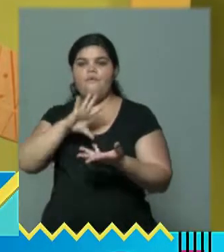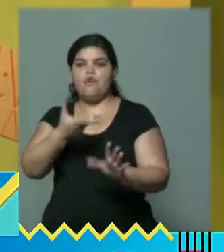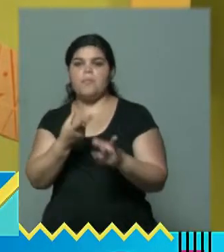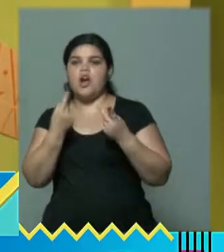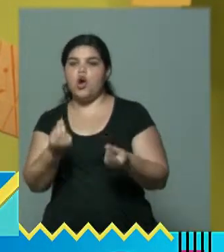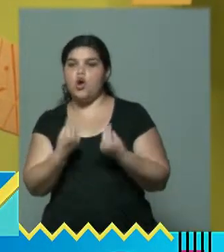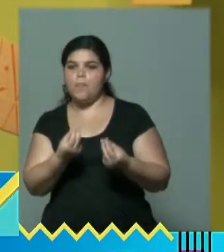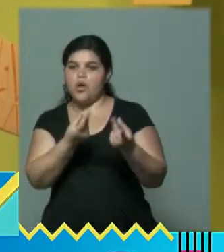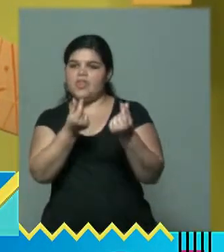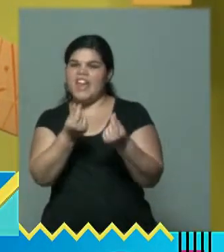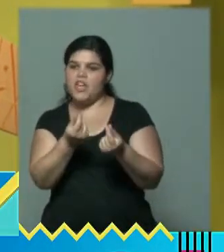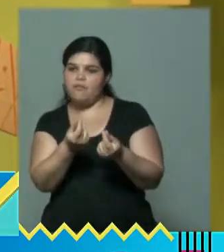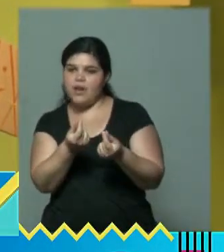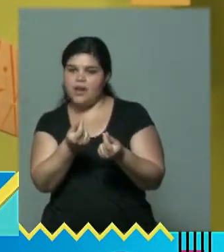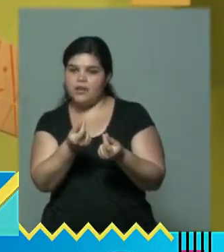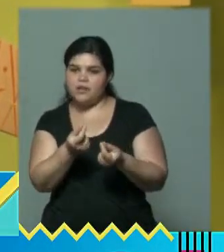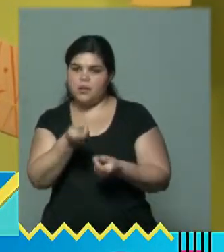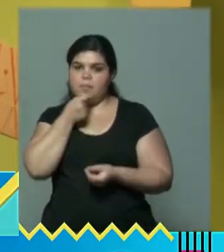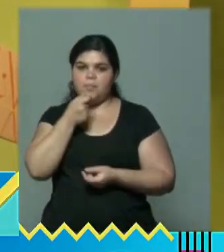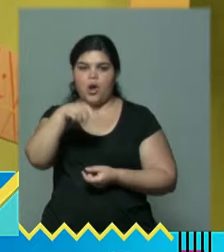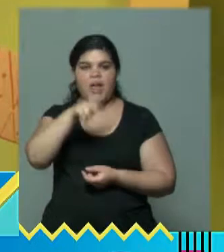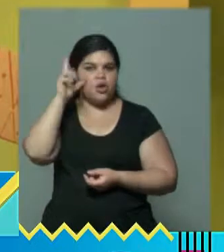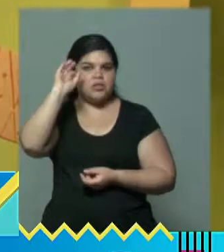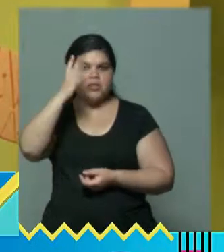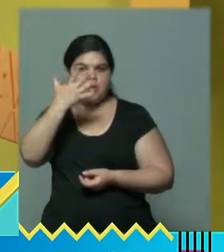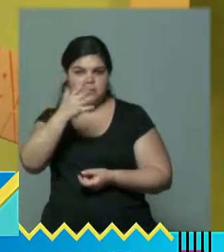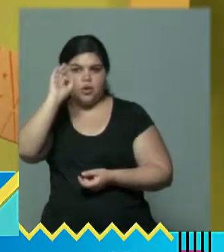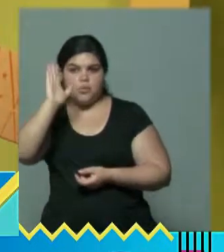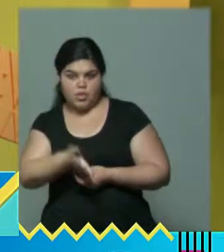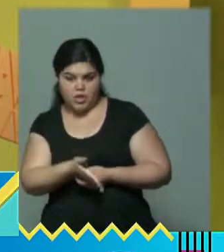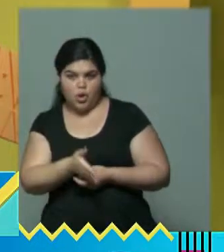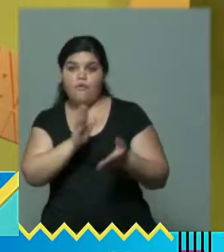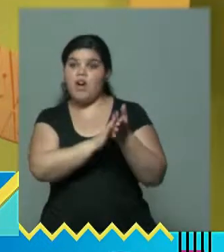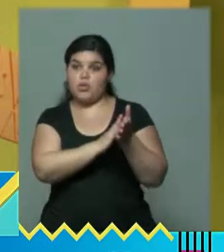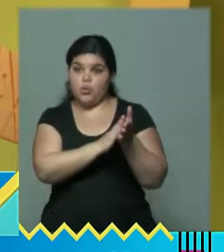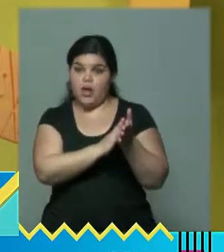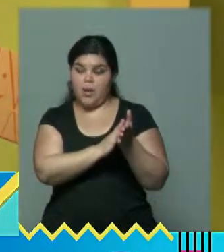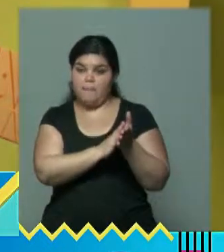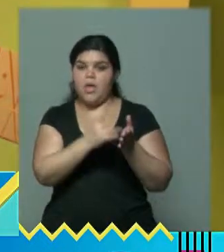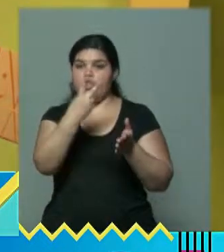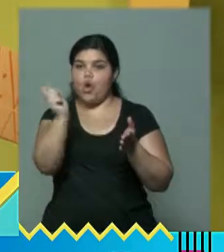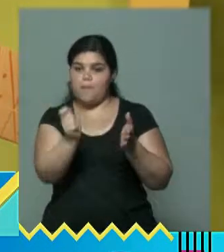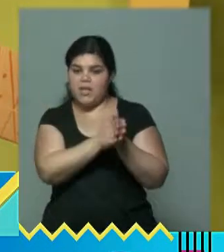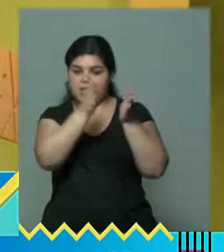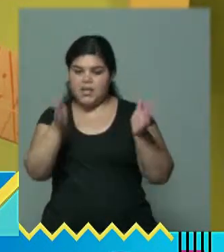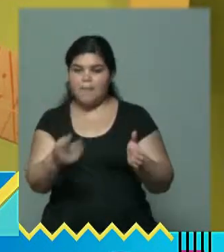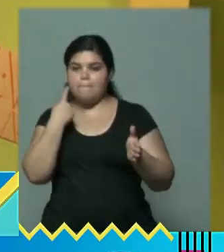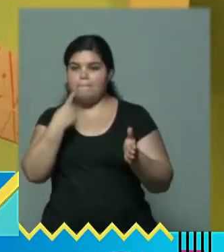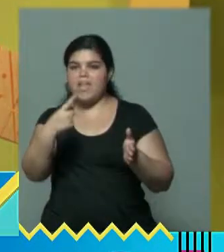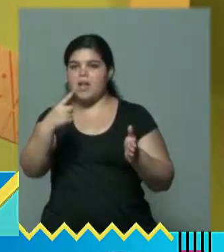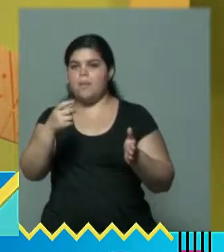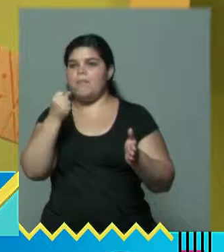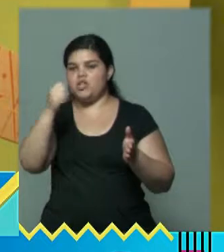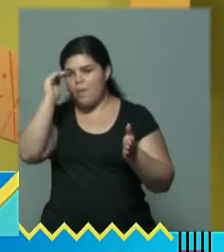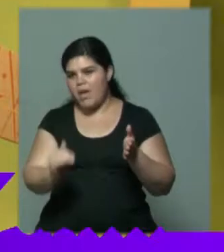Por diferente, en el caso eléctrico. Vos tenés que el 85% de las facturas bimestrales son de menos de 1.000 pesos.